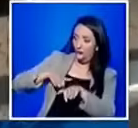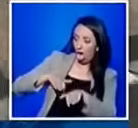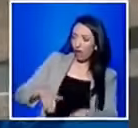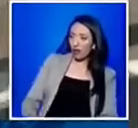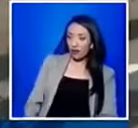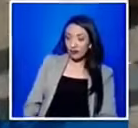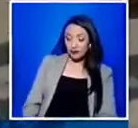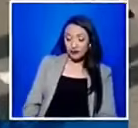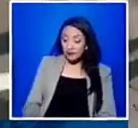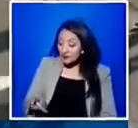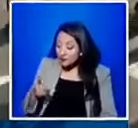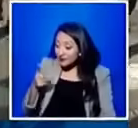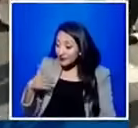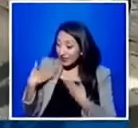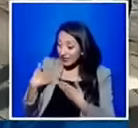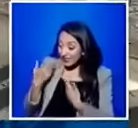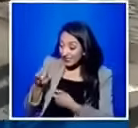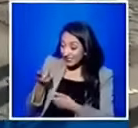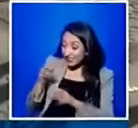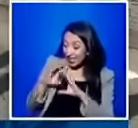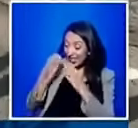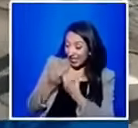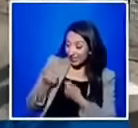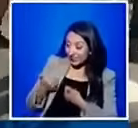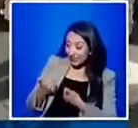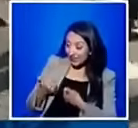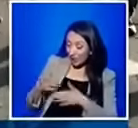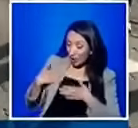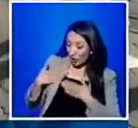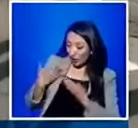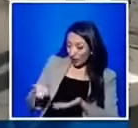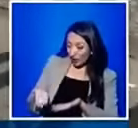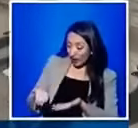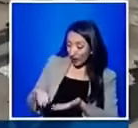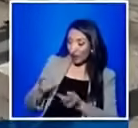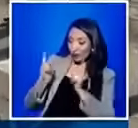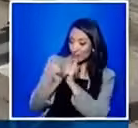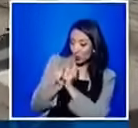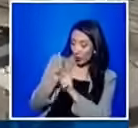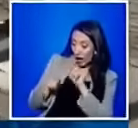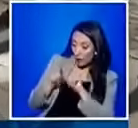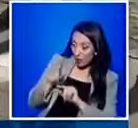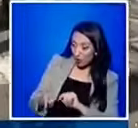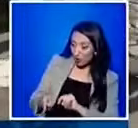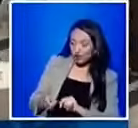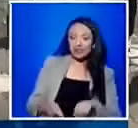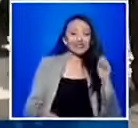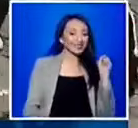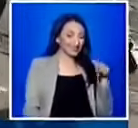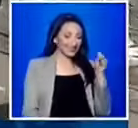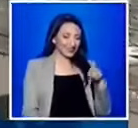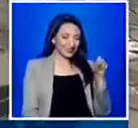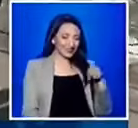¿Tú contenta de ir a clases? Sí. Sí, ya vas a verte con tus amiguitos. Sí.